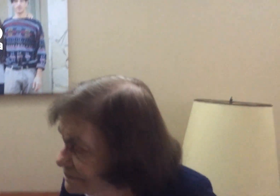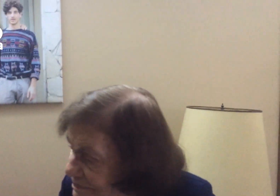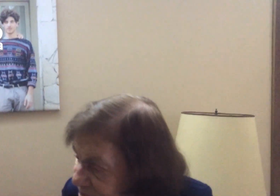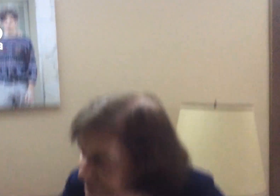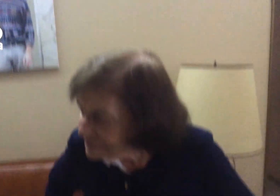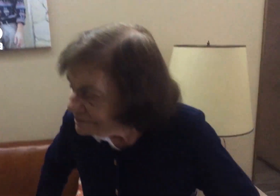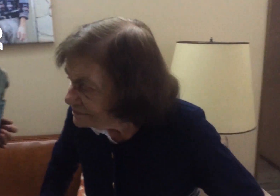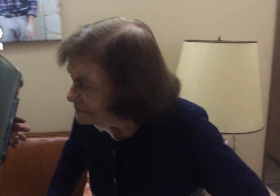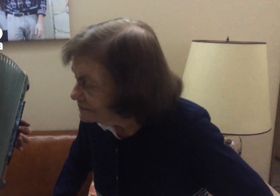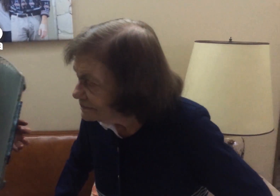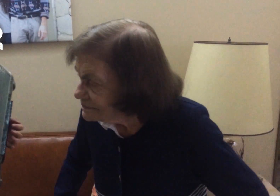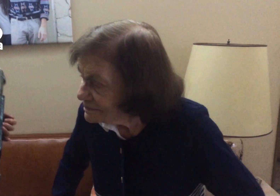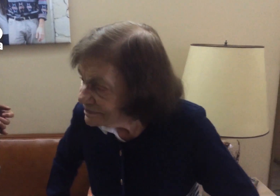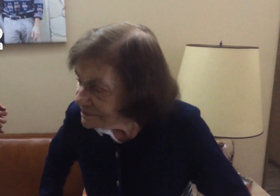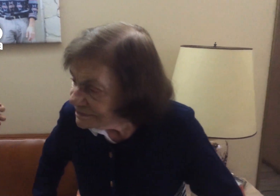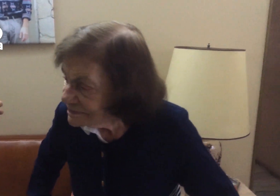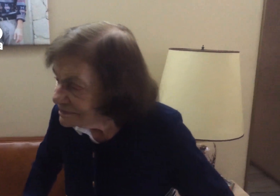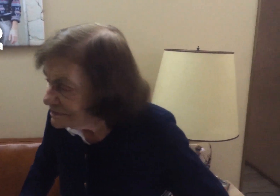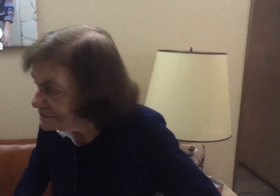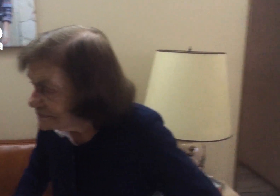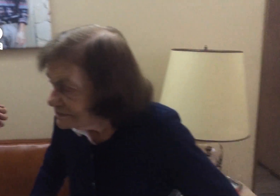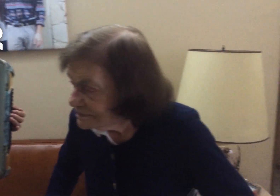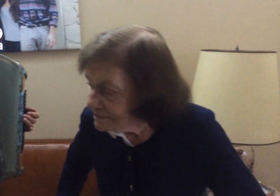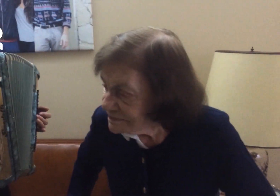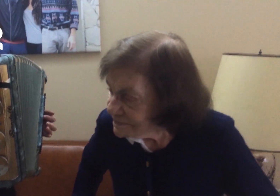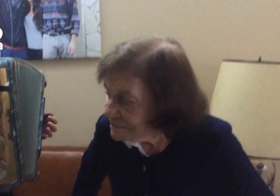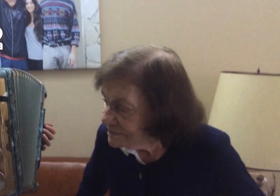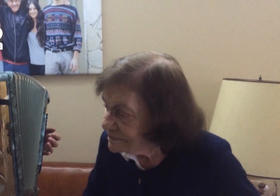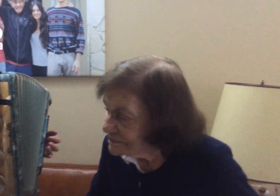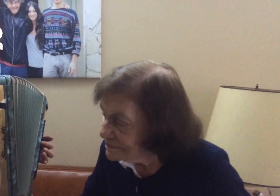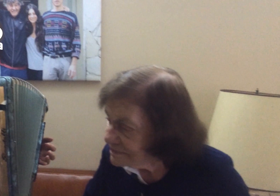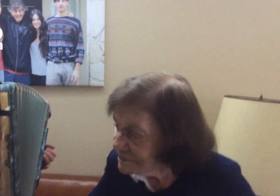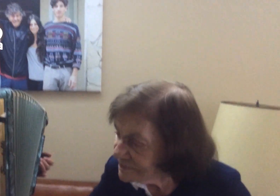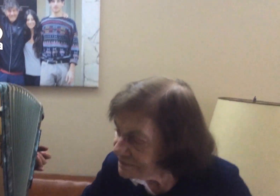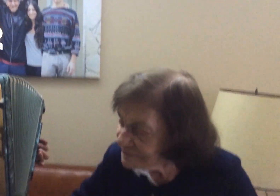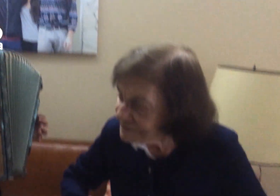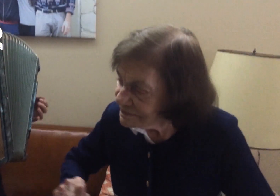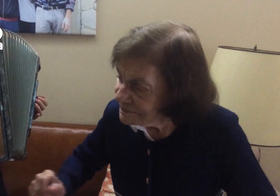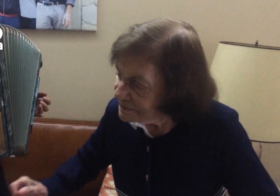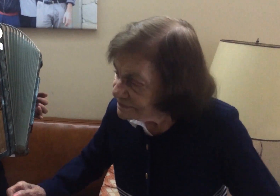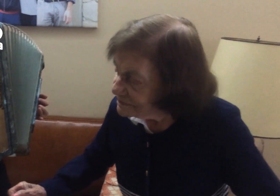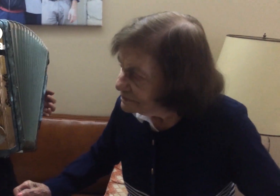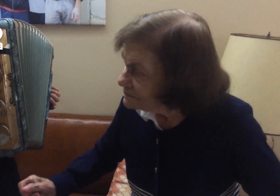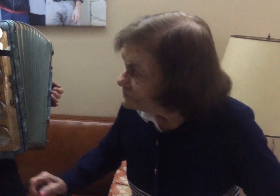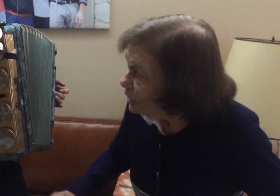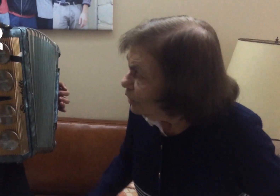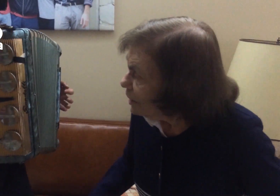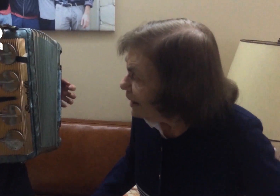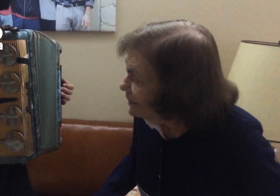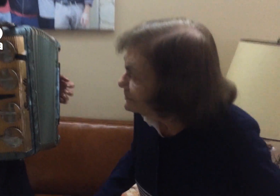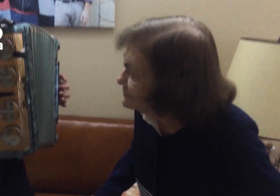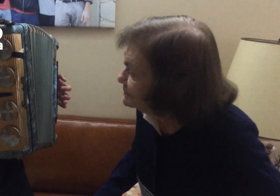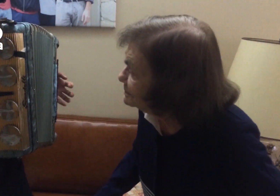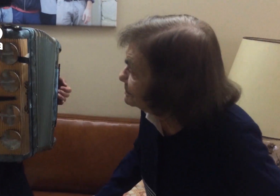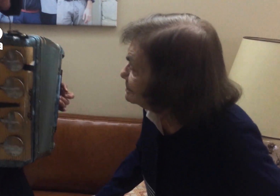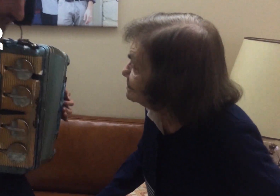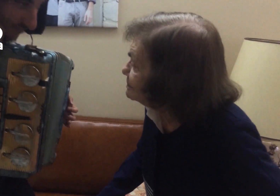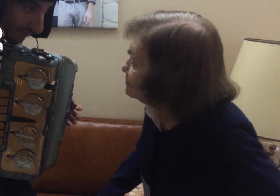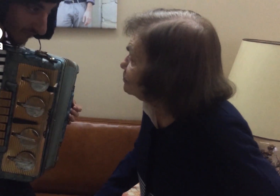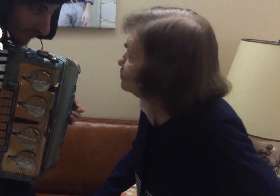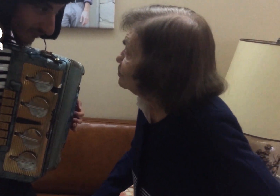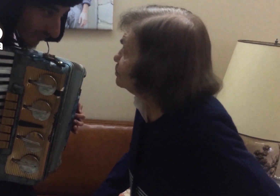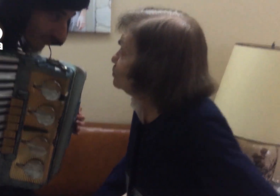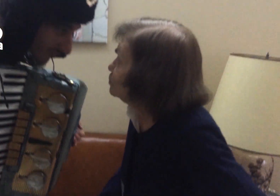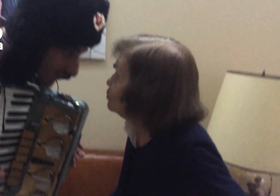Yo también estaba triste, pero intentaba encontrar maneras de animarla. ¡Buen día, abuela! Hola.